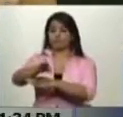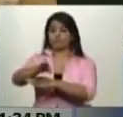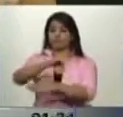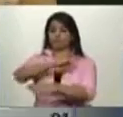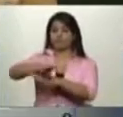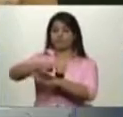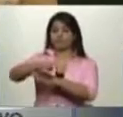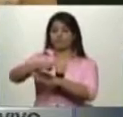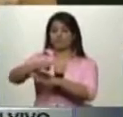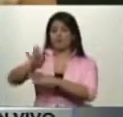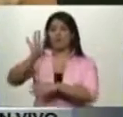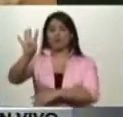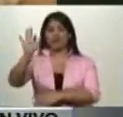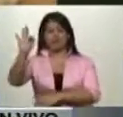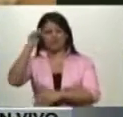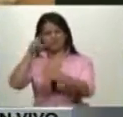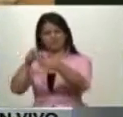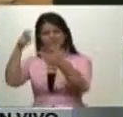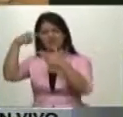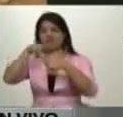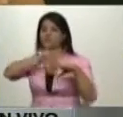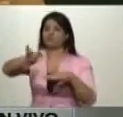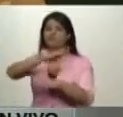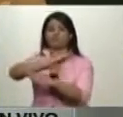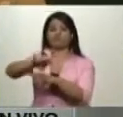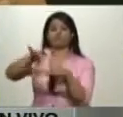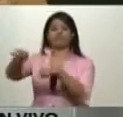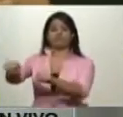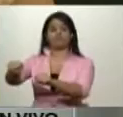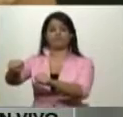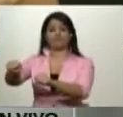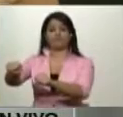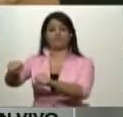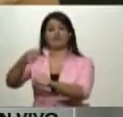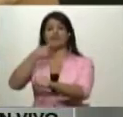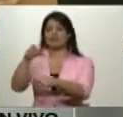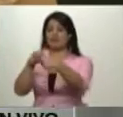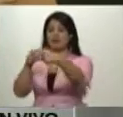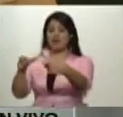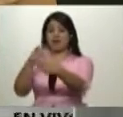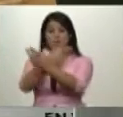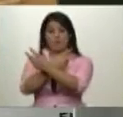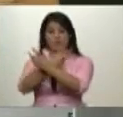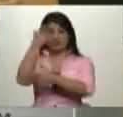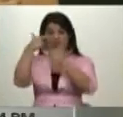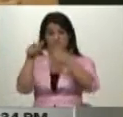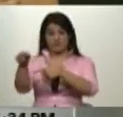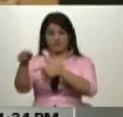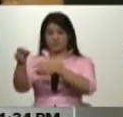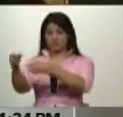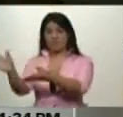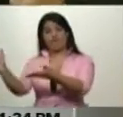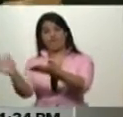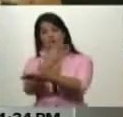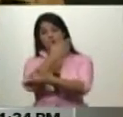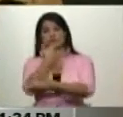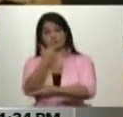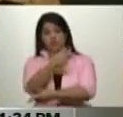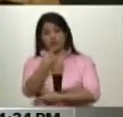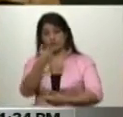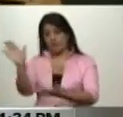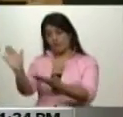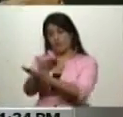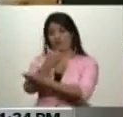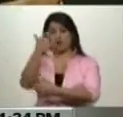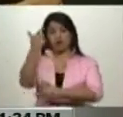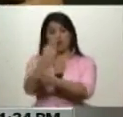quitarle al pueblo su cuartel de la montaña. Iban incluso a sacar los restos inmortales de nuestro comandante del cuartel de la